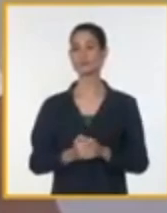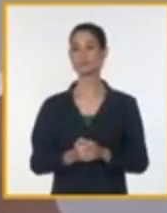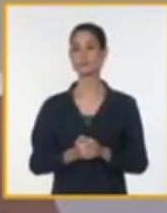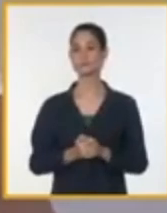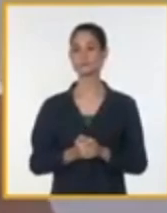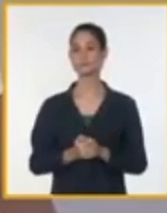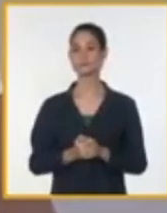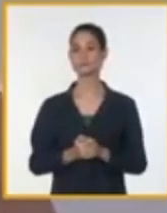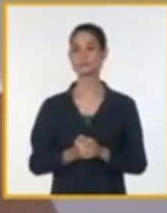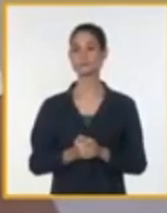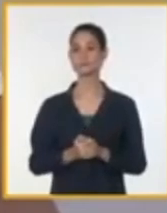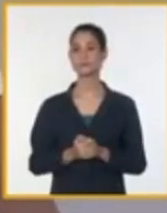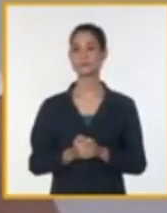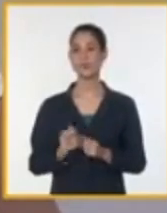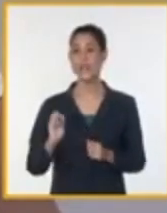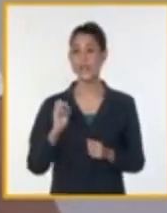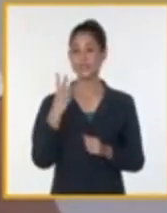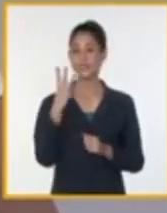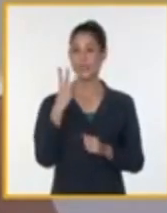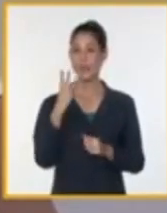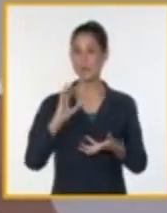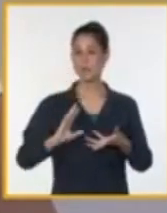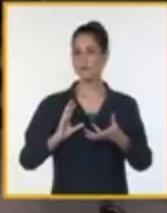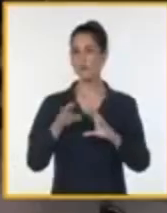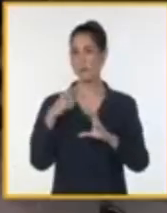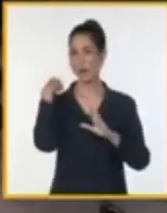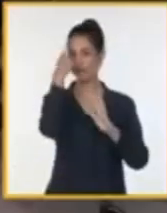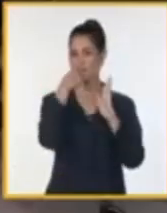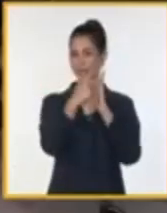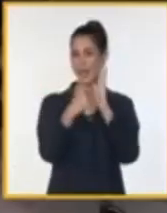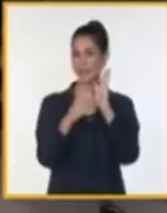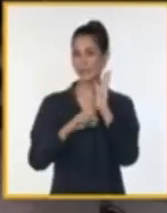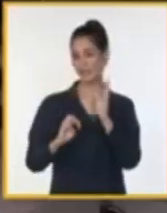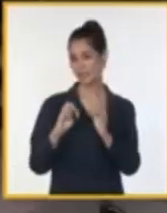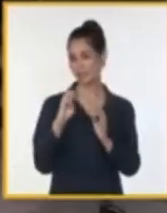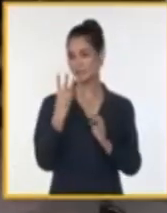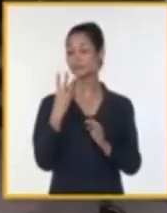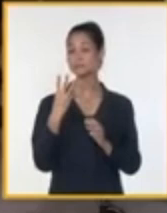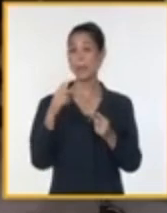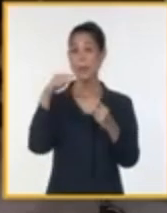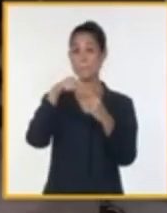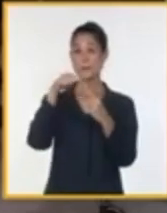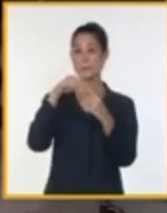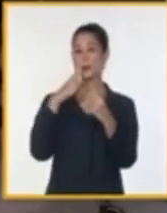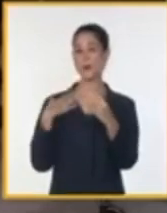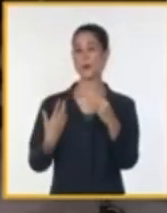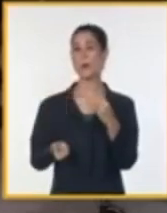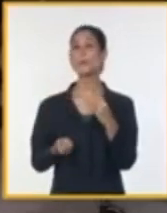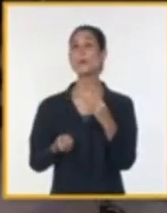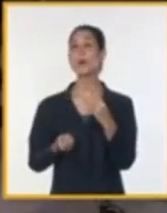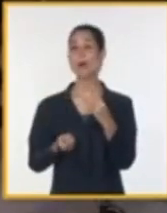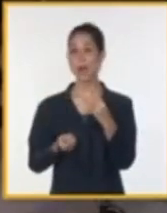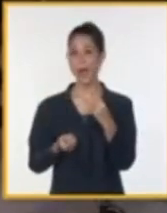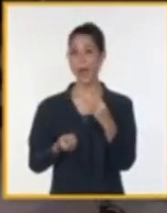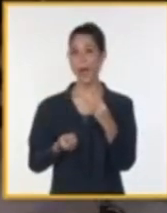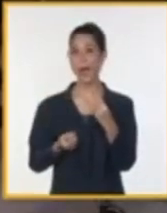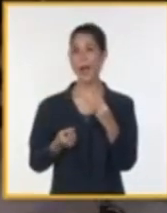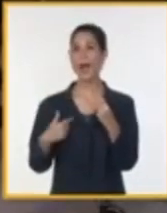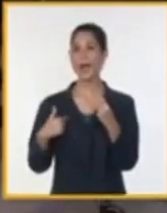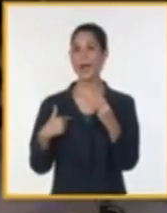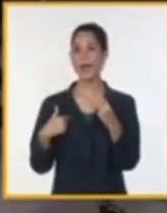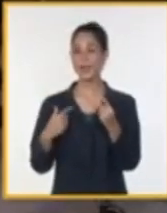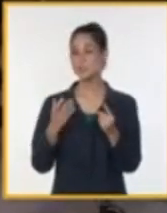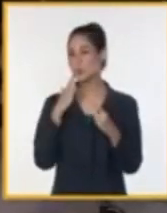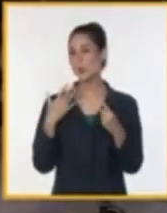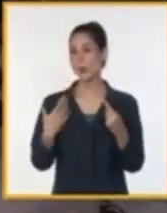organización de las guerrillas 13 de marzo en las 40 universidades del país. La primera, que es una tarea general y que se corresponde precisamente con el impacto en polos